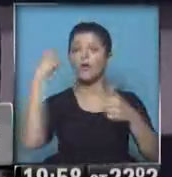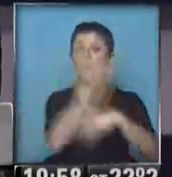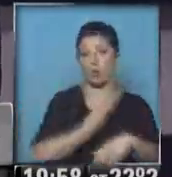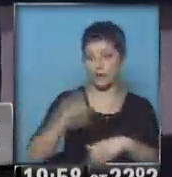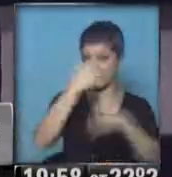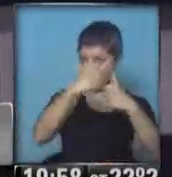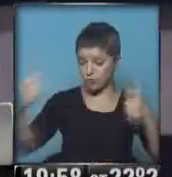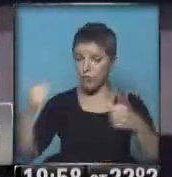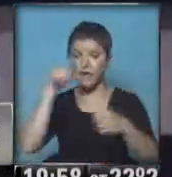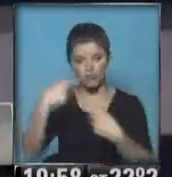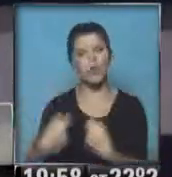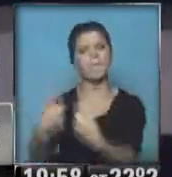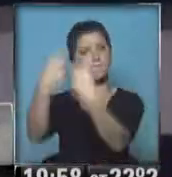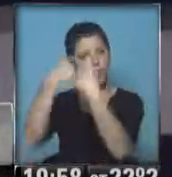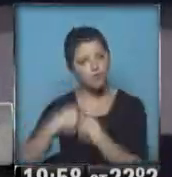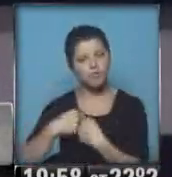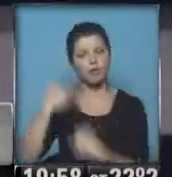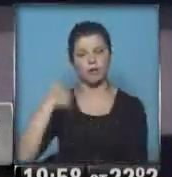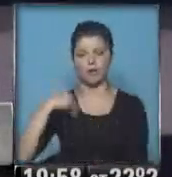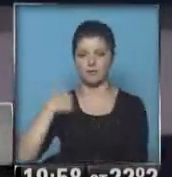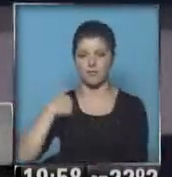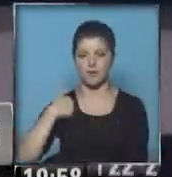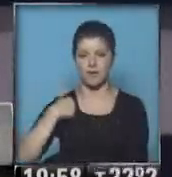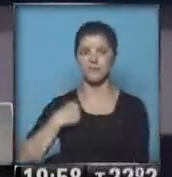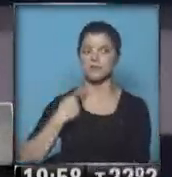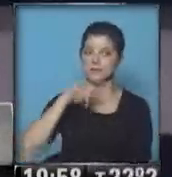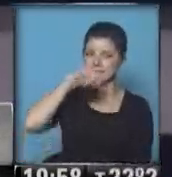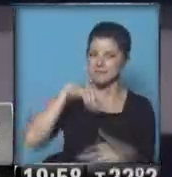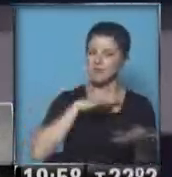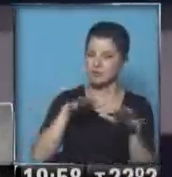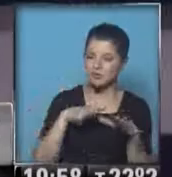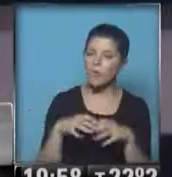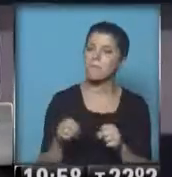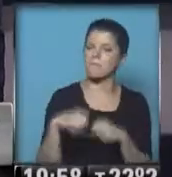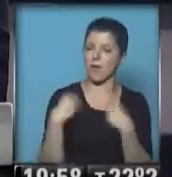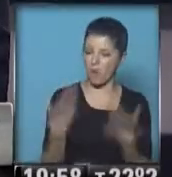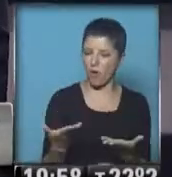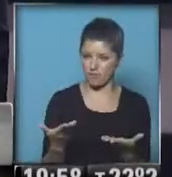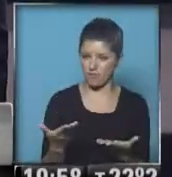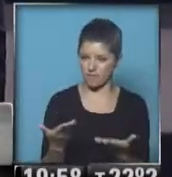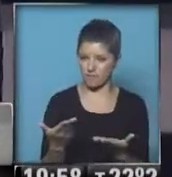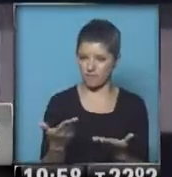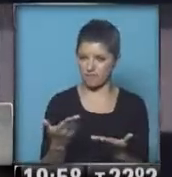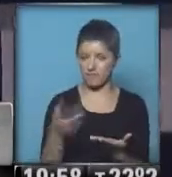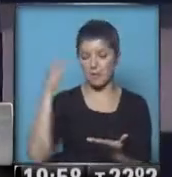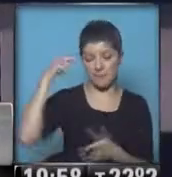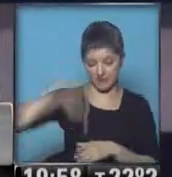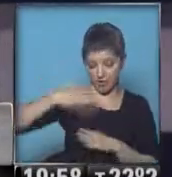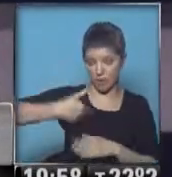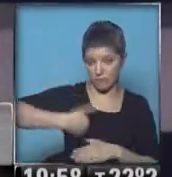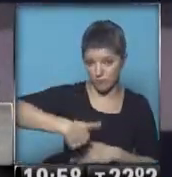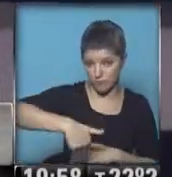integran, respalde la posición argentina, le crea una situación más favorable. Claro. Para lo que se viene de aquí en adelante,